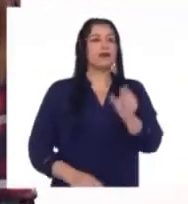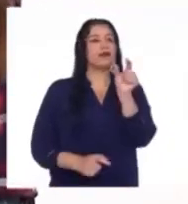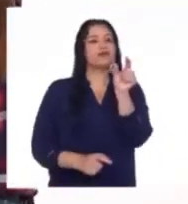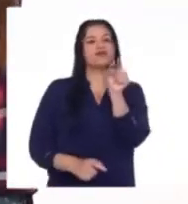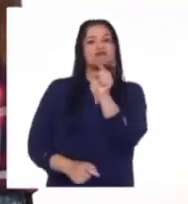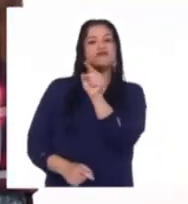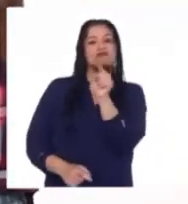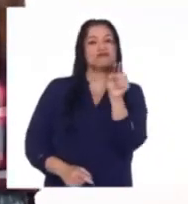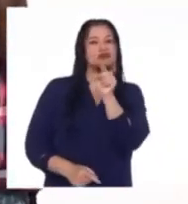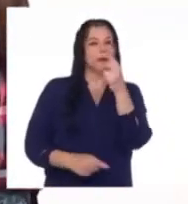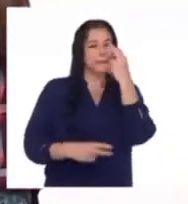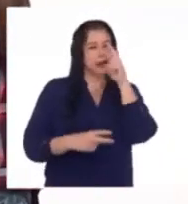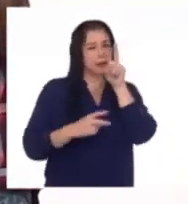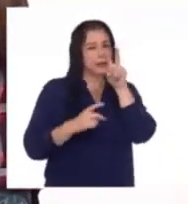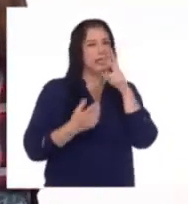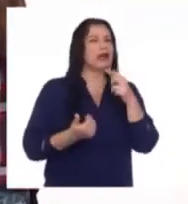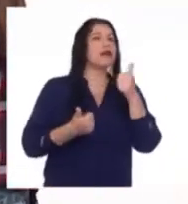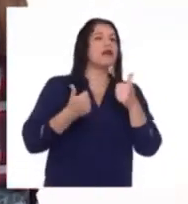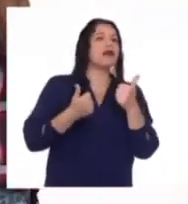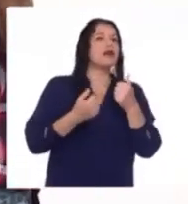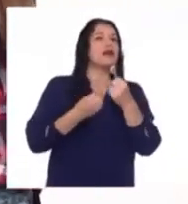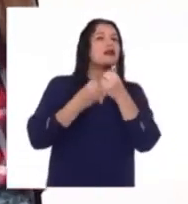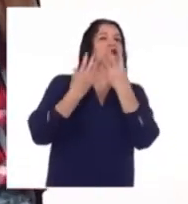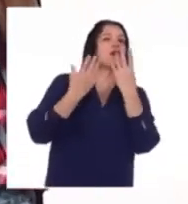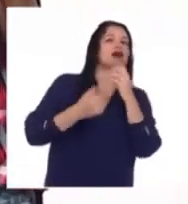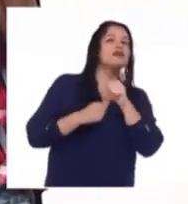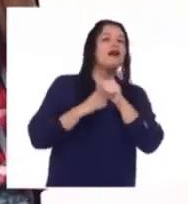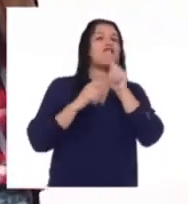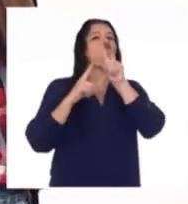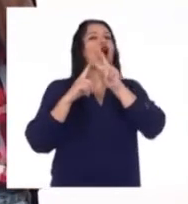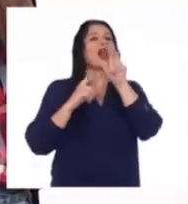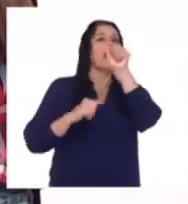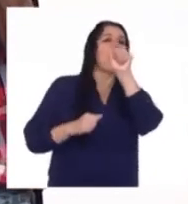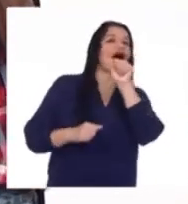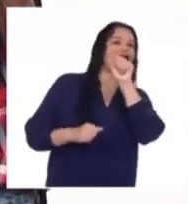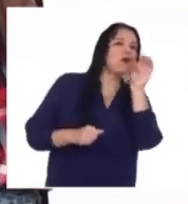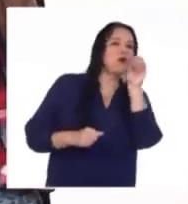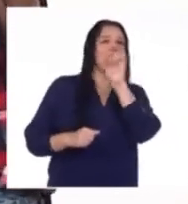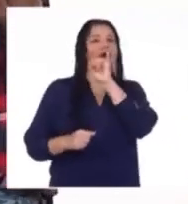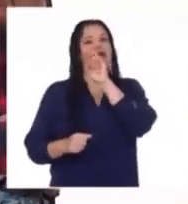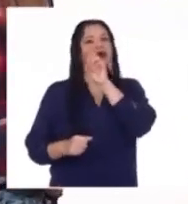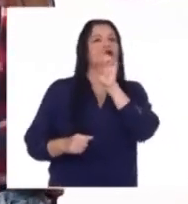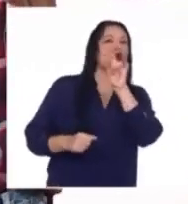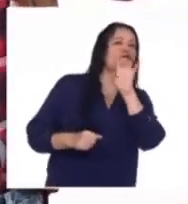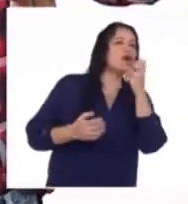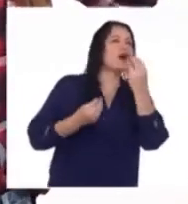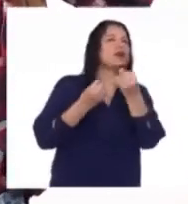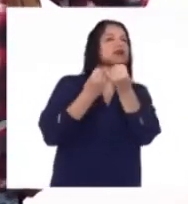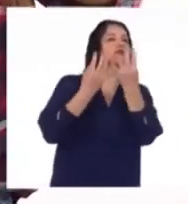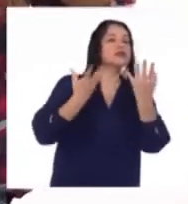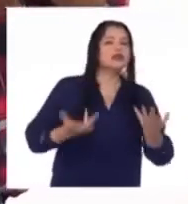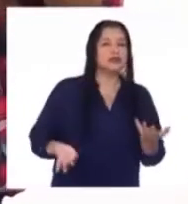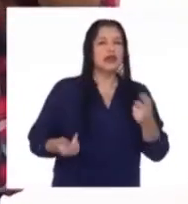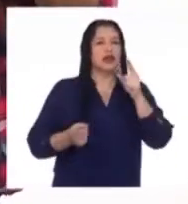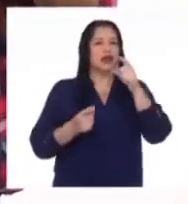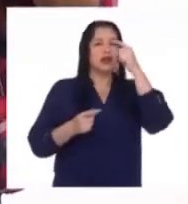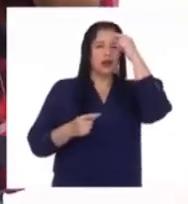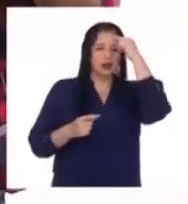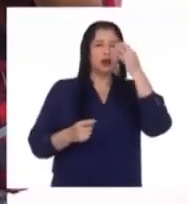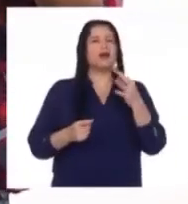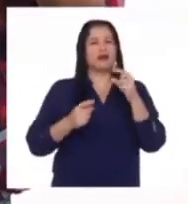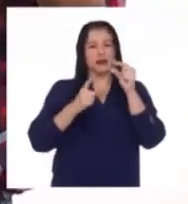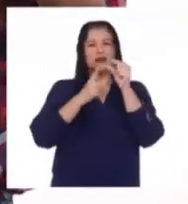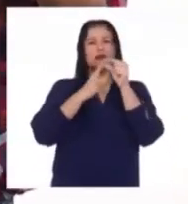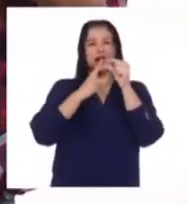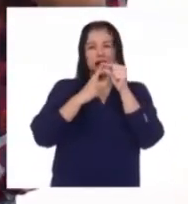está. Chequen. ¿Cuántas vocales han aparecido? Chicos, yo creo que esta palabra va con